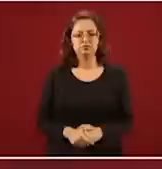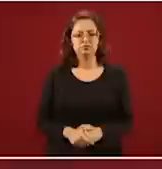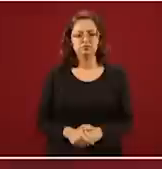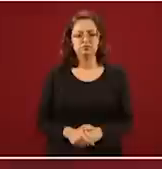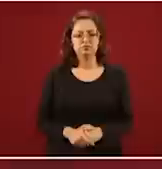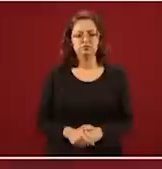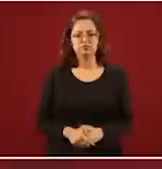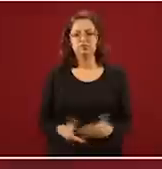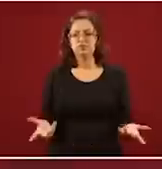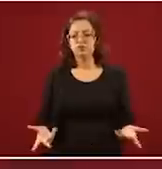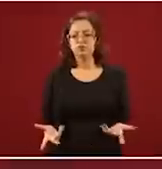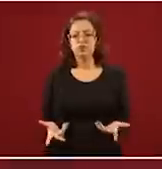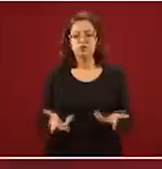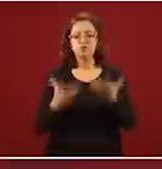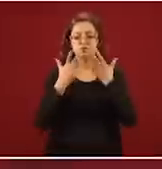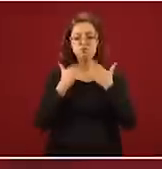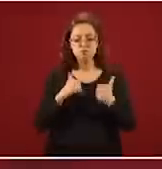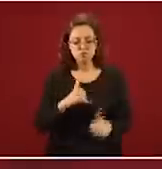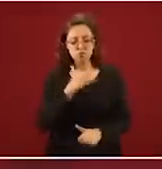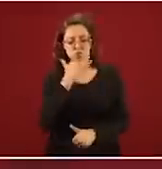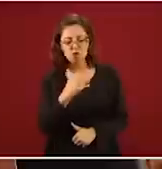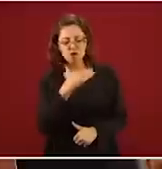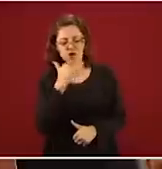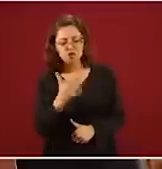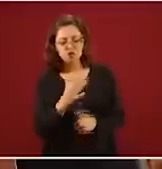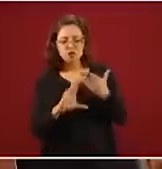Si no hay corrupción, es que